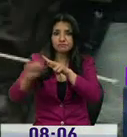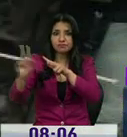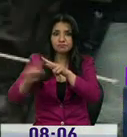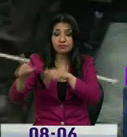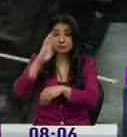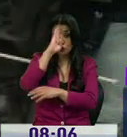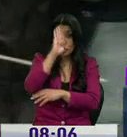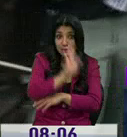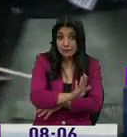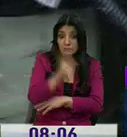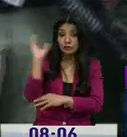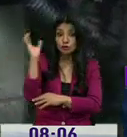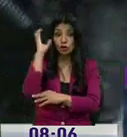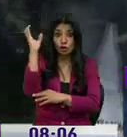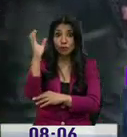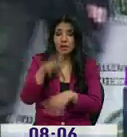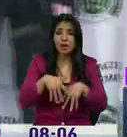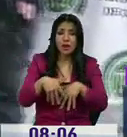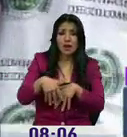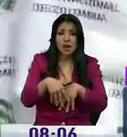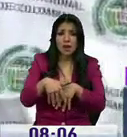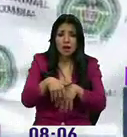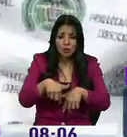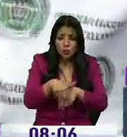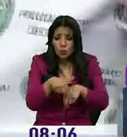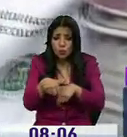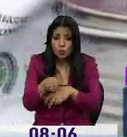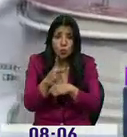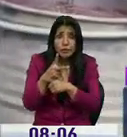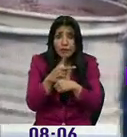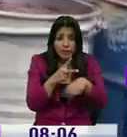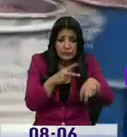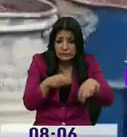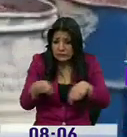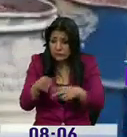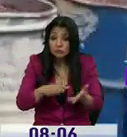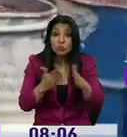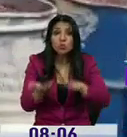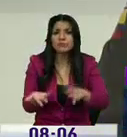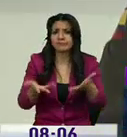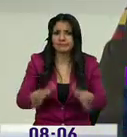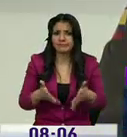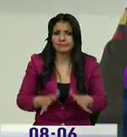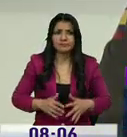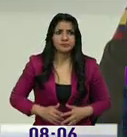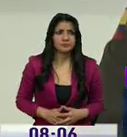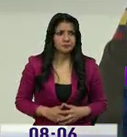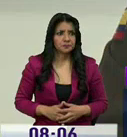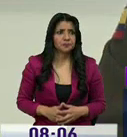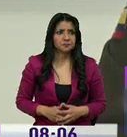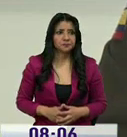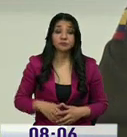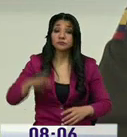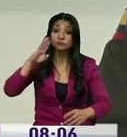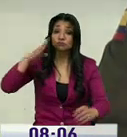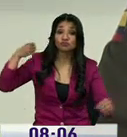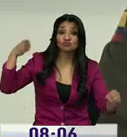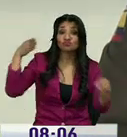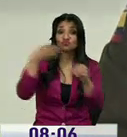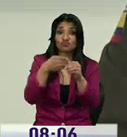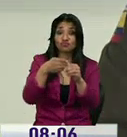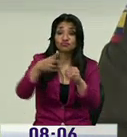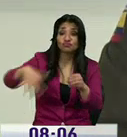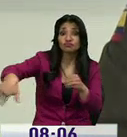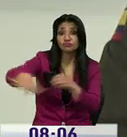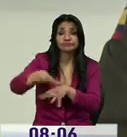los uniformados colombianos avanzaban con cautela. Es decir, no hubo bajas de ningún lado. Neutralizar el interés armado